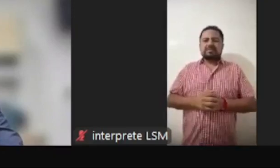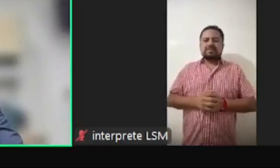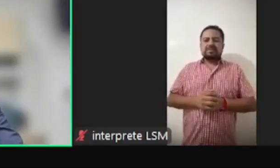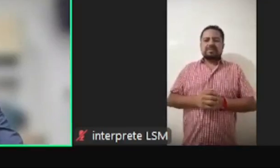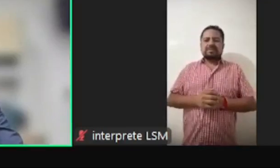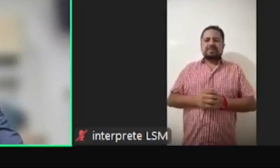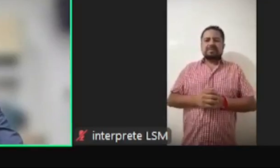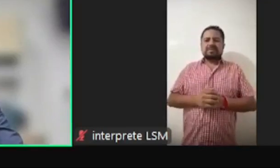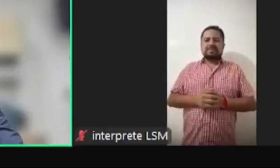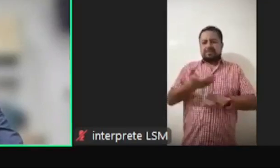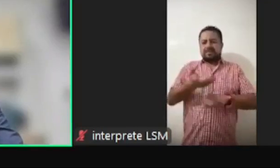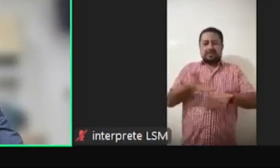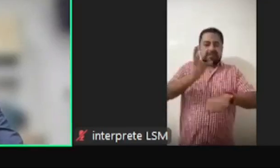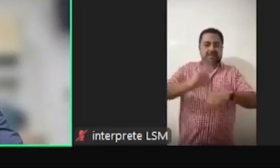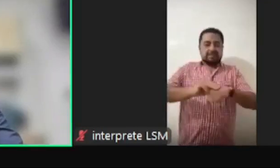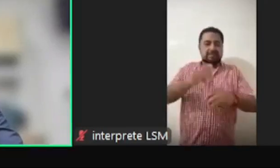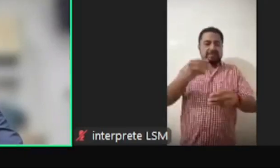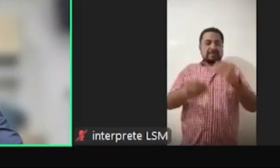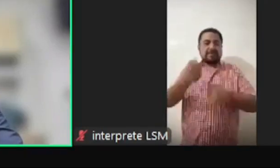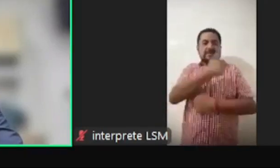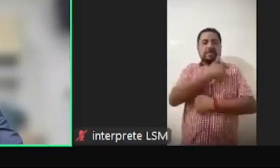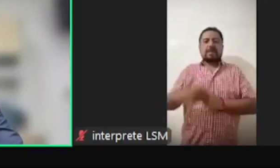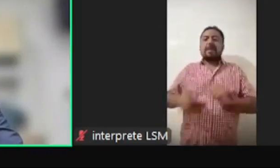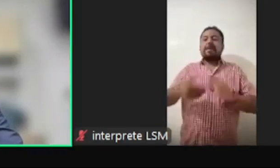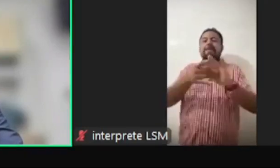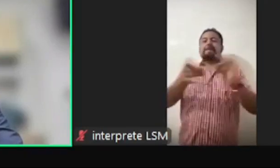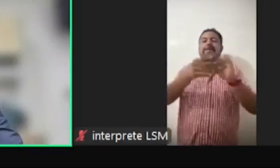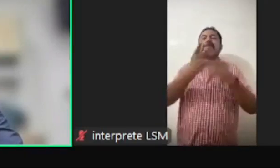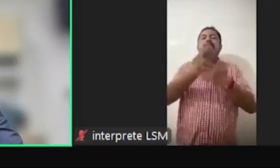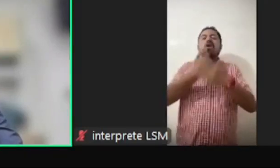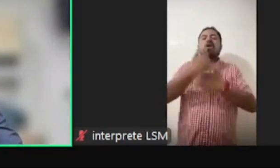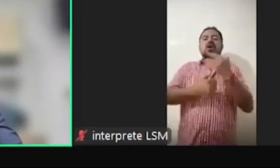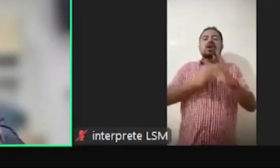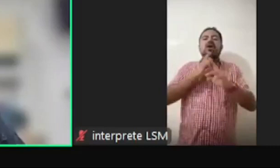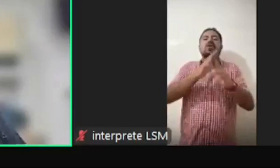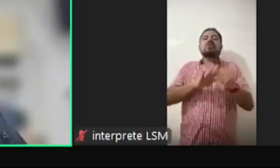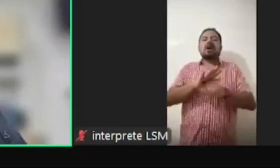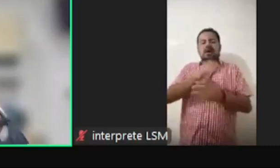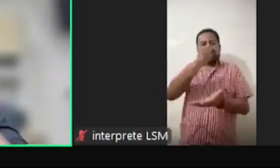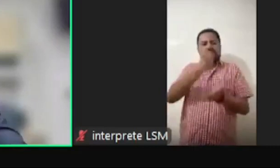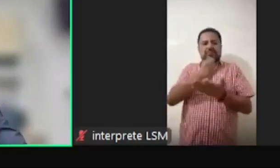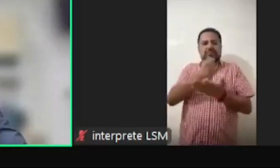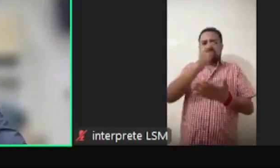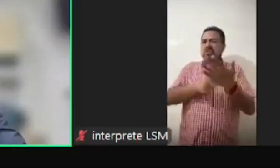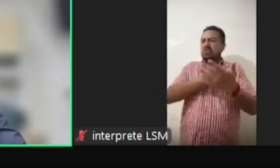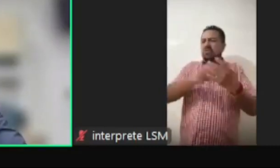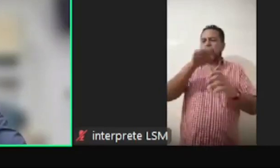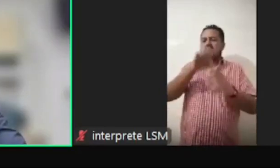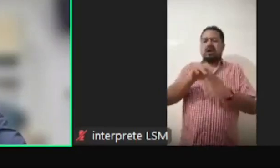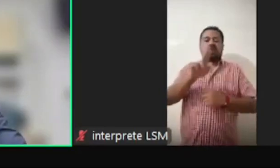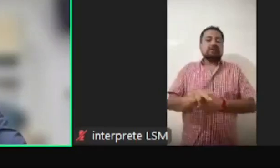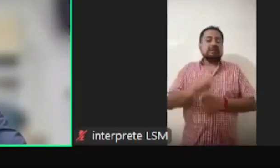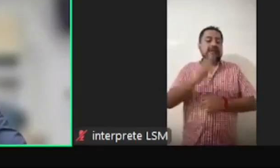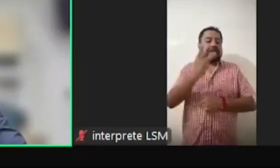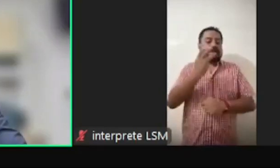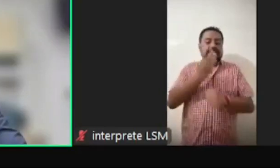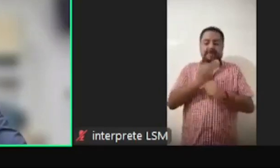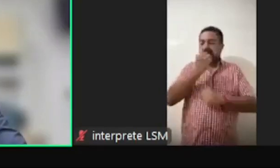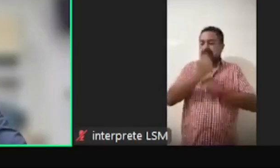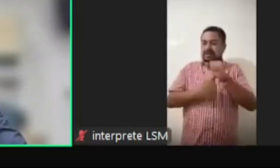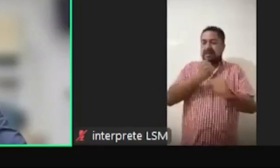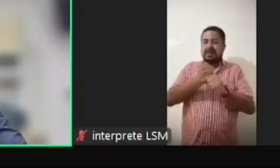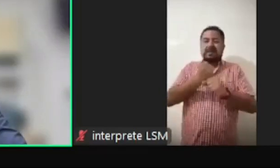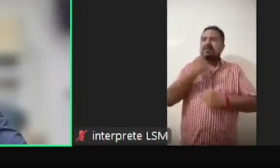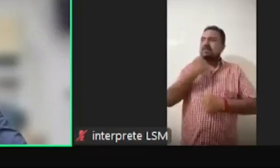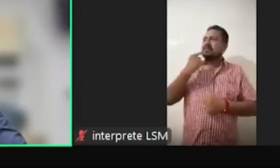Con su autorización, magistrada presidenta, doy cuenta con el proyecto de resolución que se dicta en el Juicio Electoral Ciudadano 83 de este año, promovido por